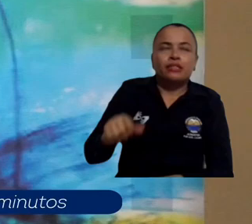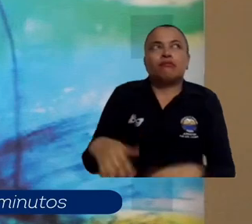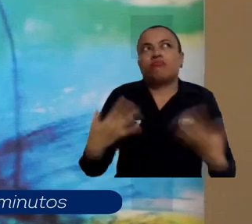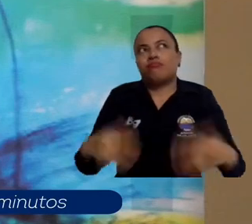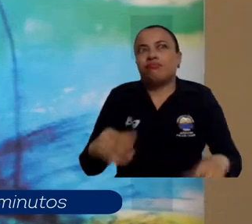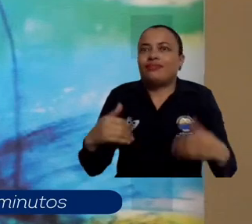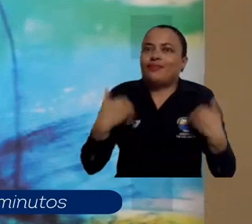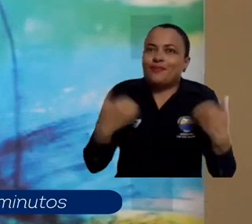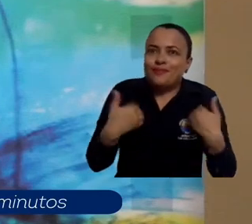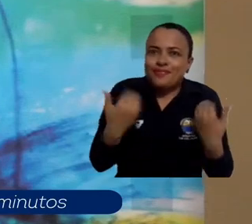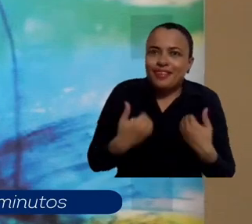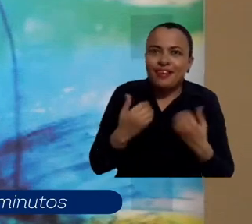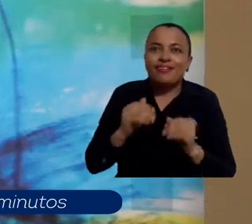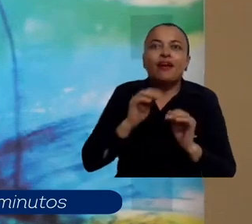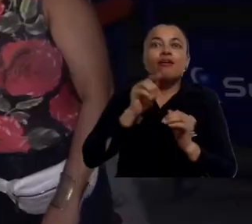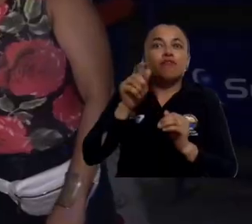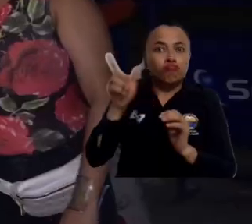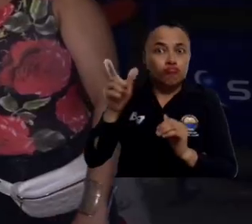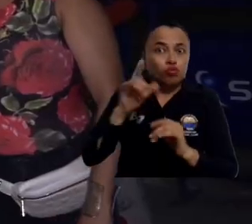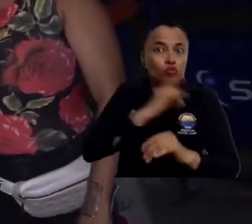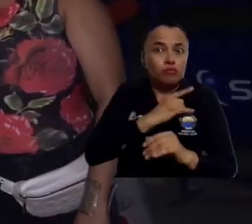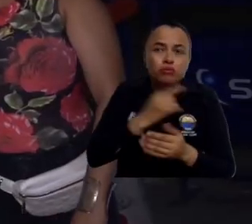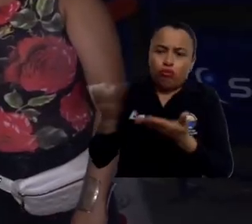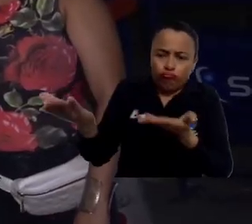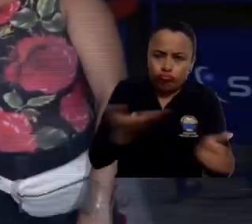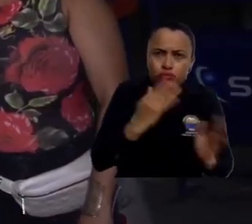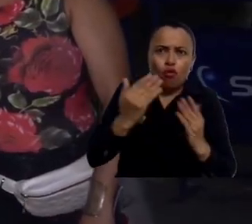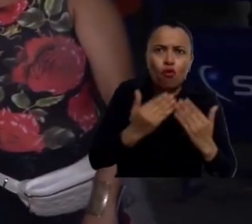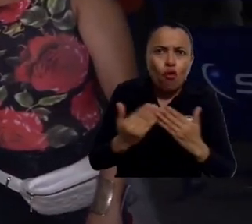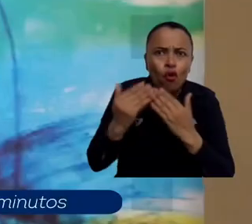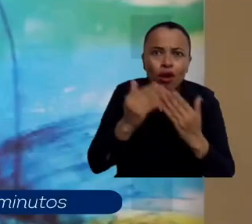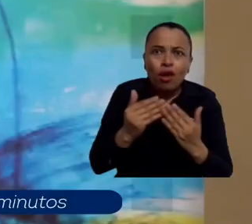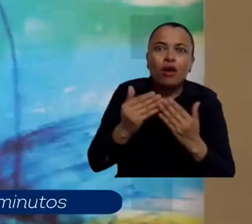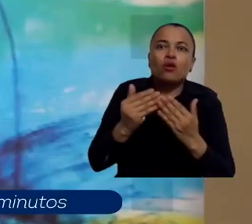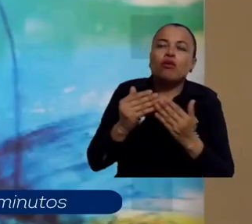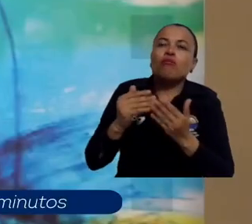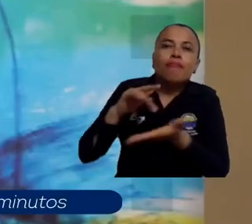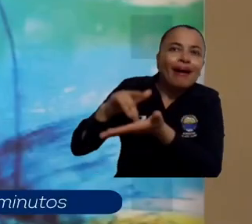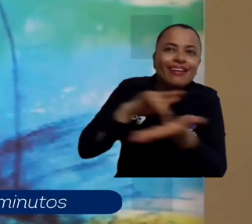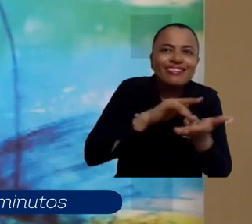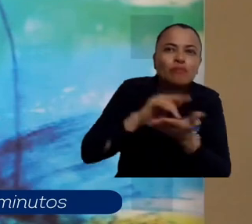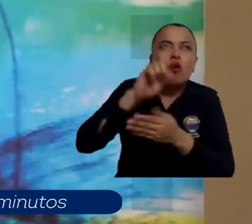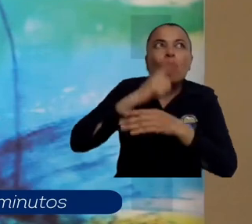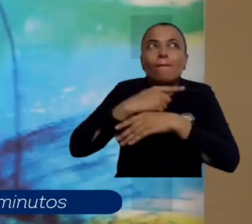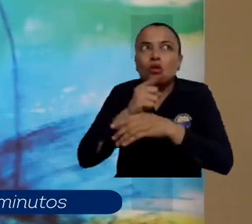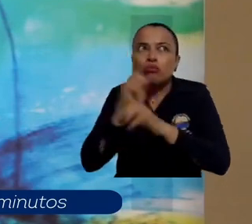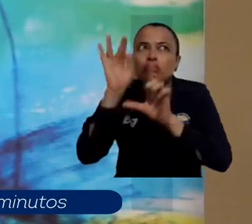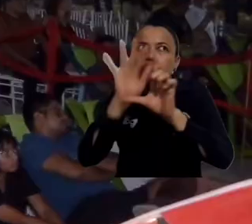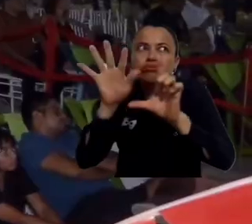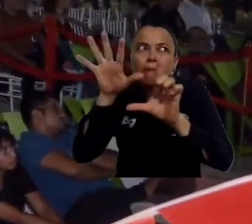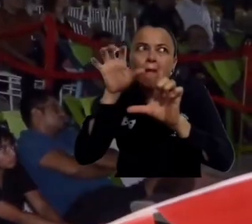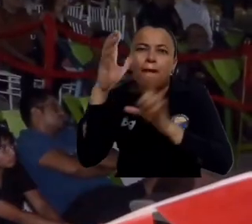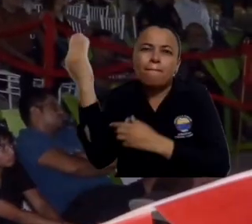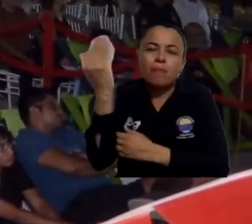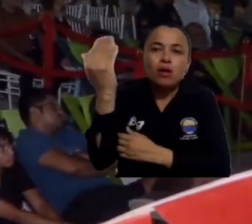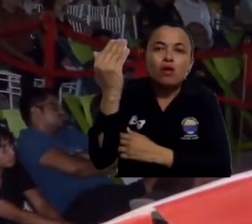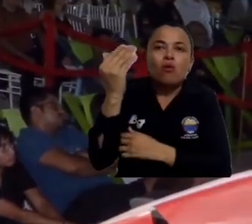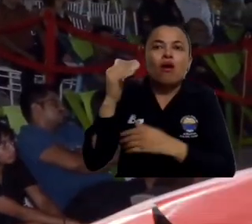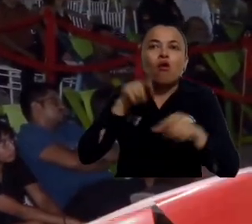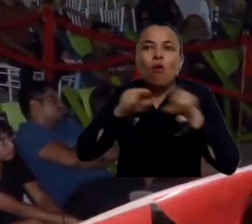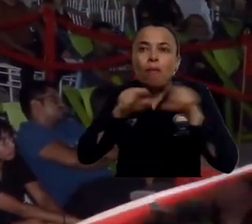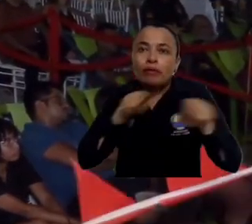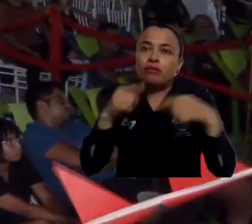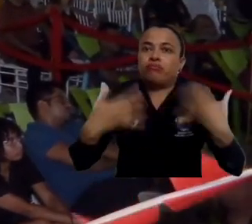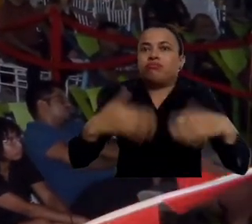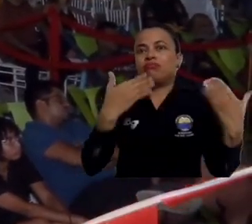un colegio hacer un Filminuto, competir, premiarlo con una beca, eso es un regalo muy grande. A la orilla de la